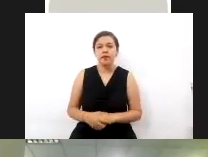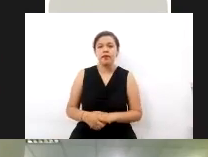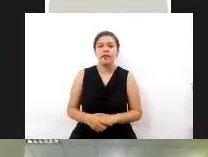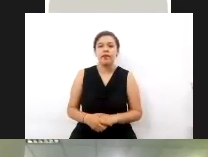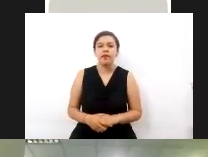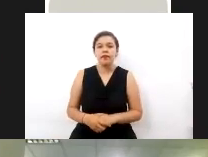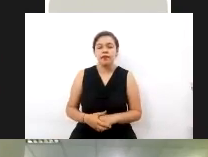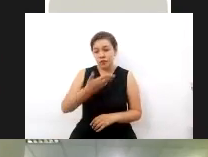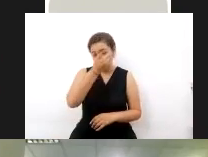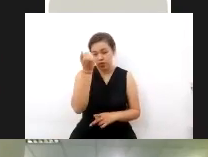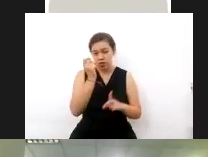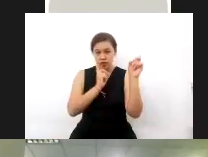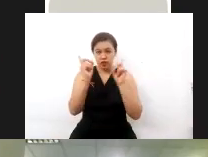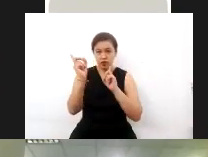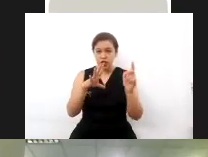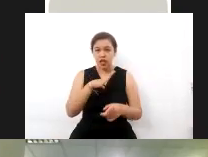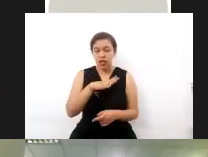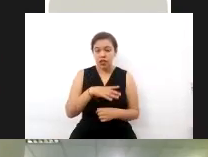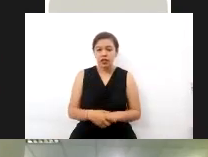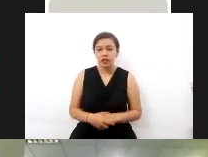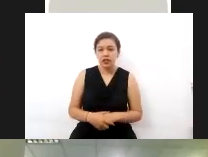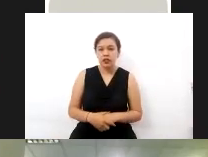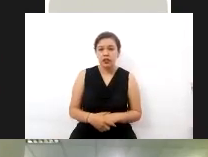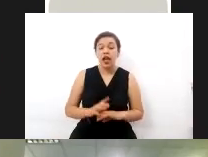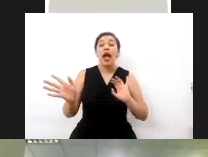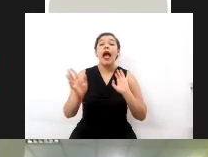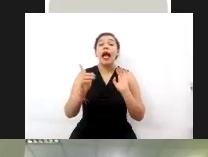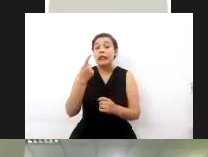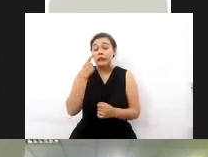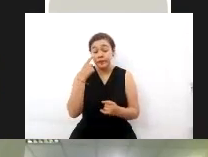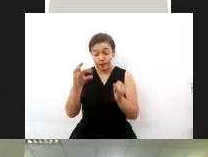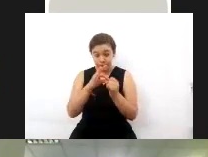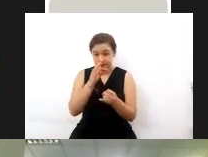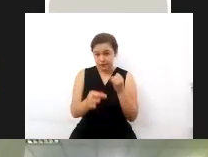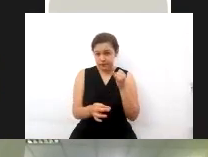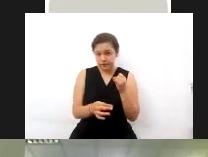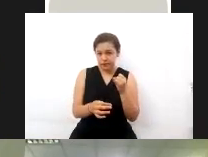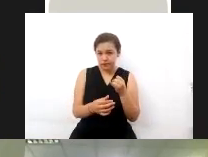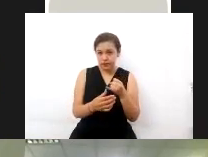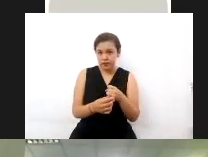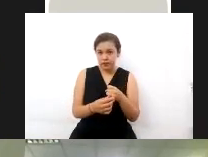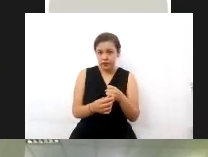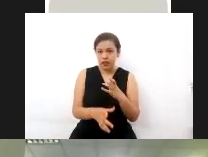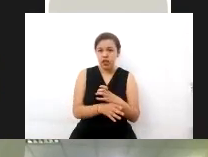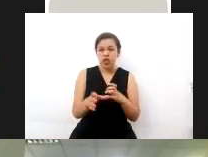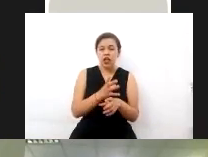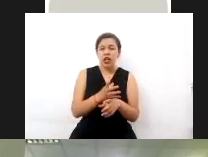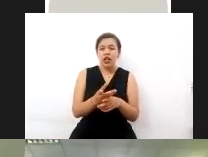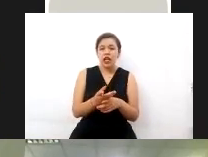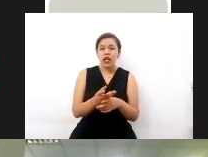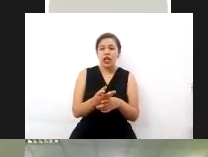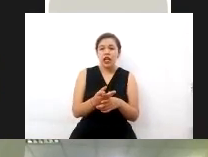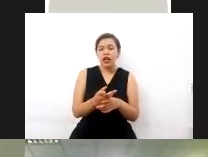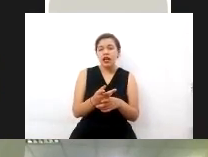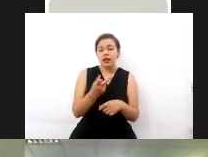sé si tengan alguna duda hasta aquí. Y la última es las materias primas. Las materias primas pues deben de estar